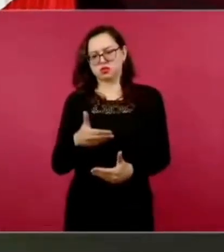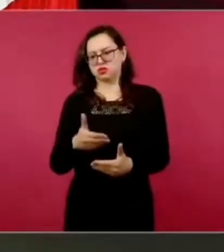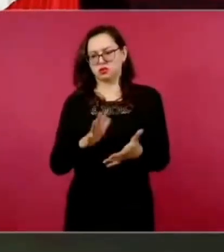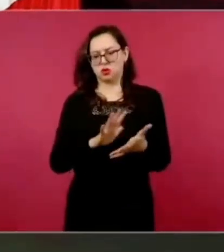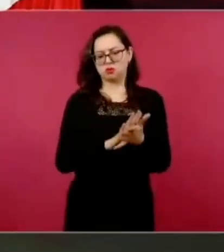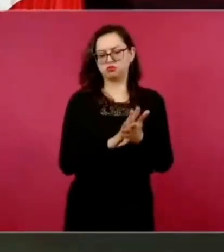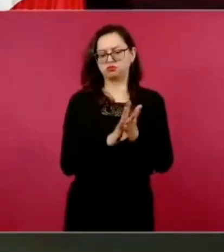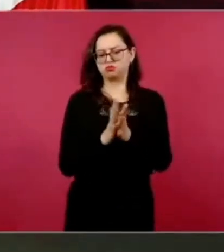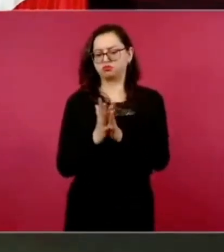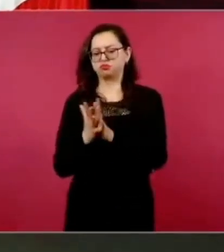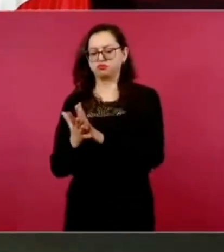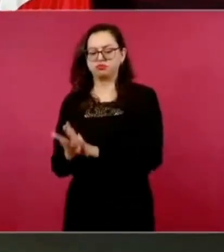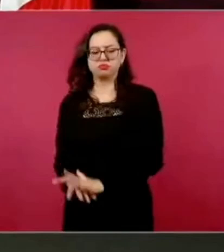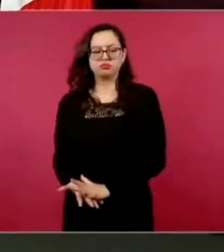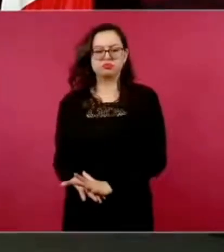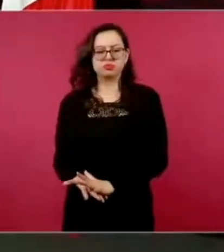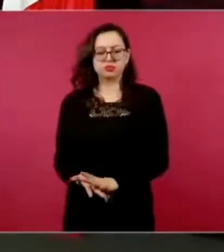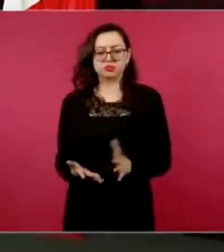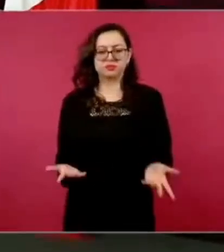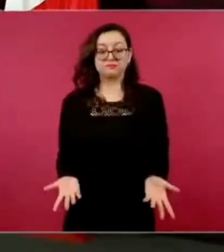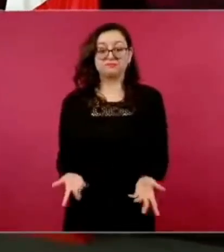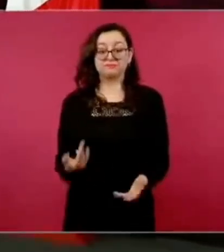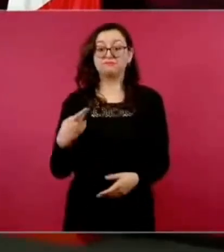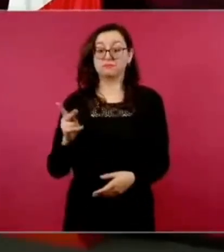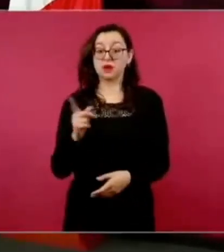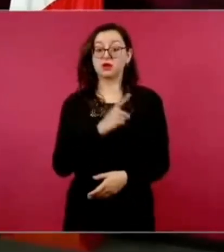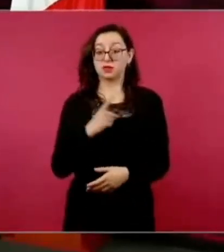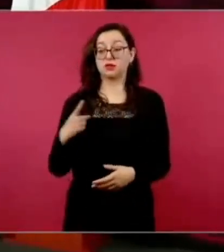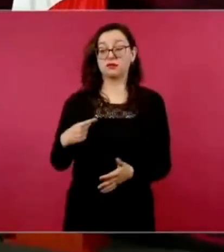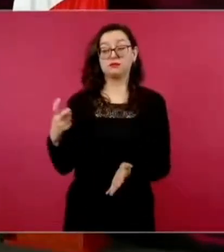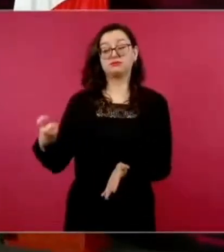transición, pero hay que hacerlo.